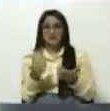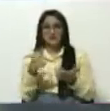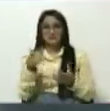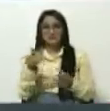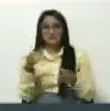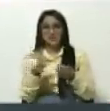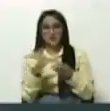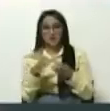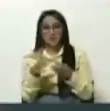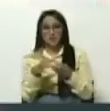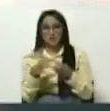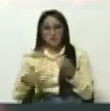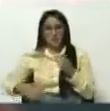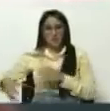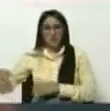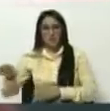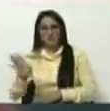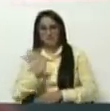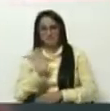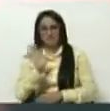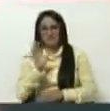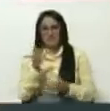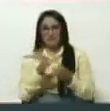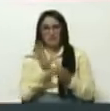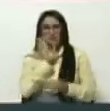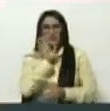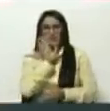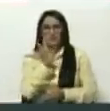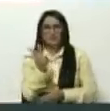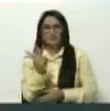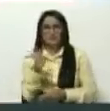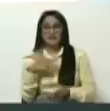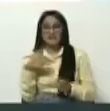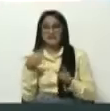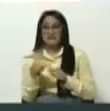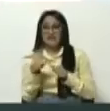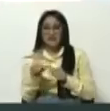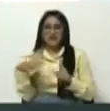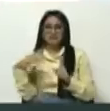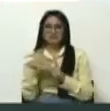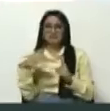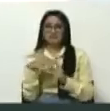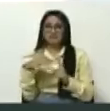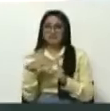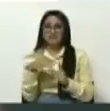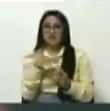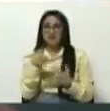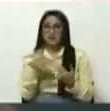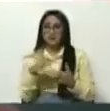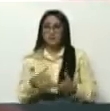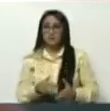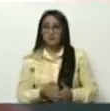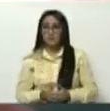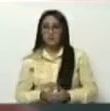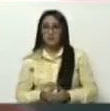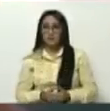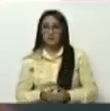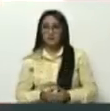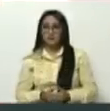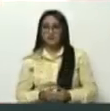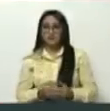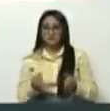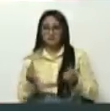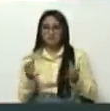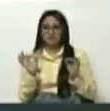burguesía pátrida venezolana sigue atacando a la revolución y amenazando a la revolución,